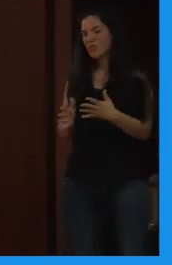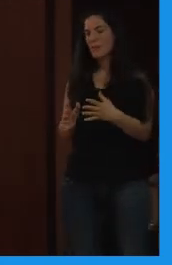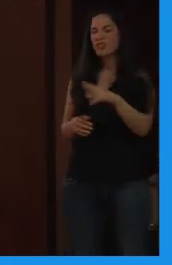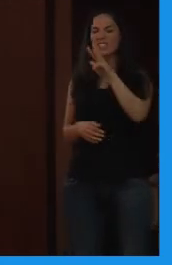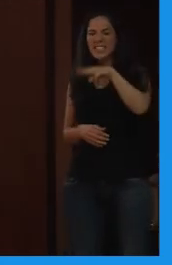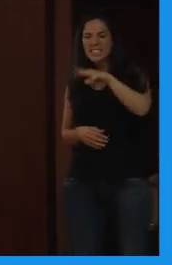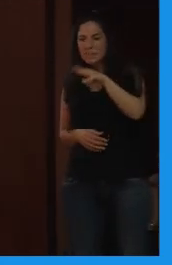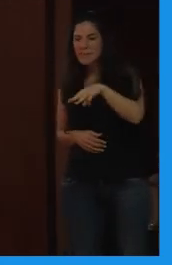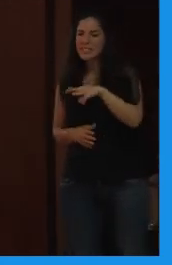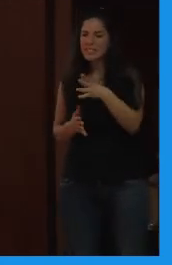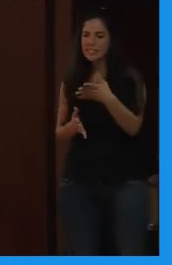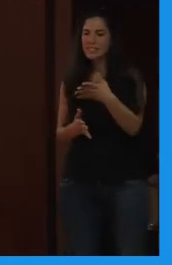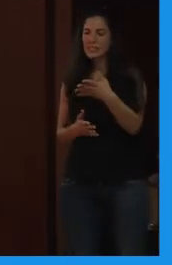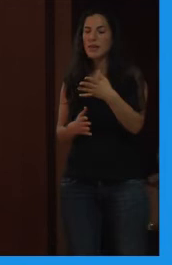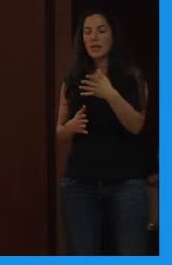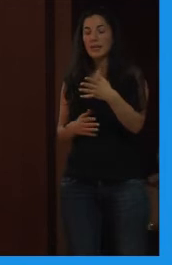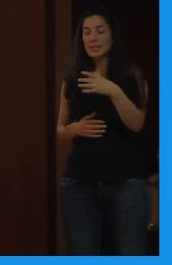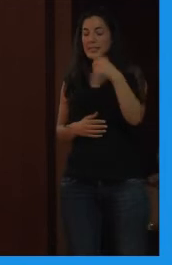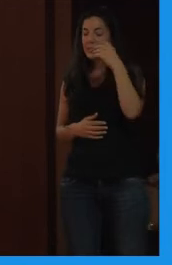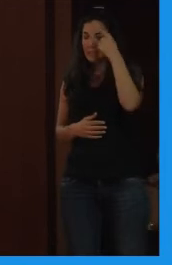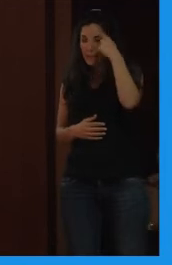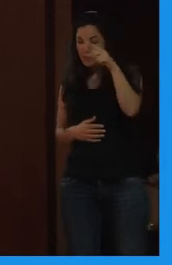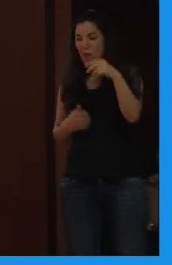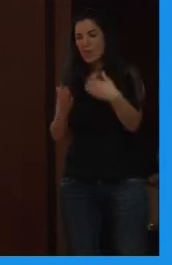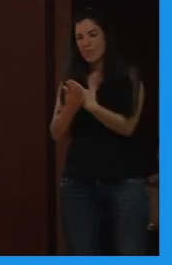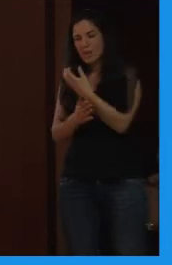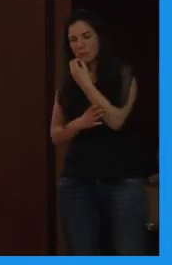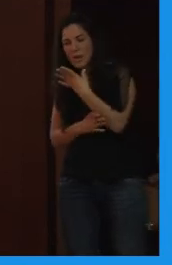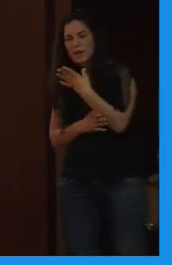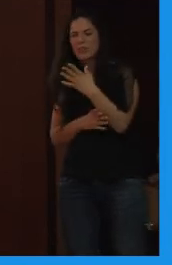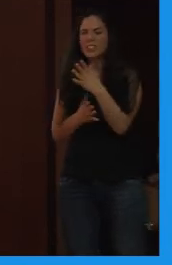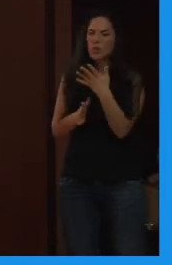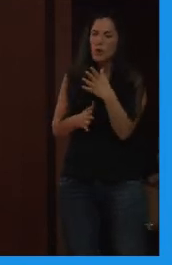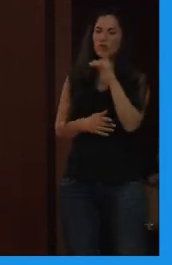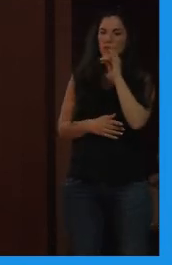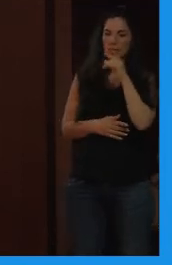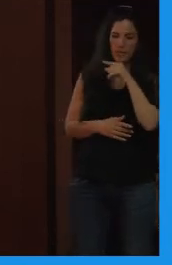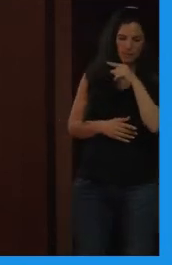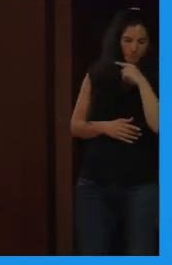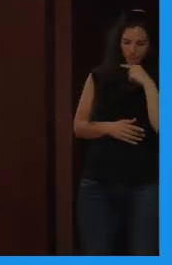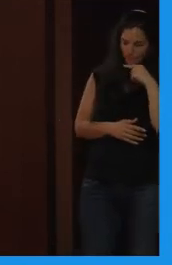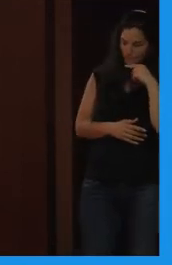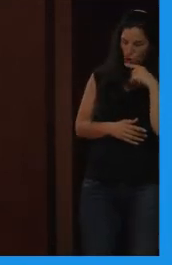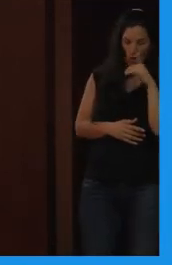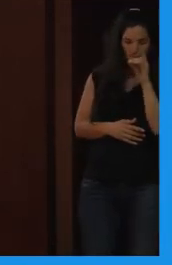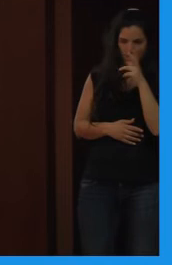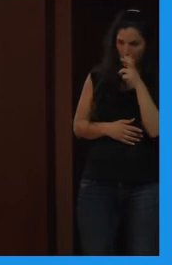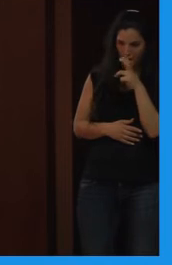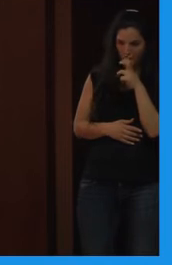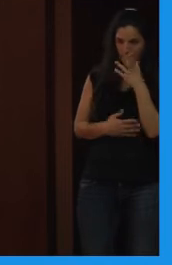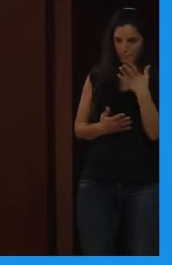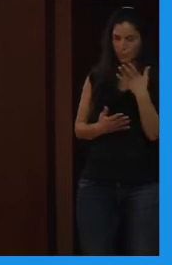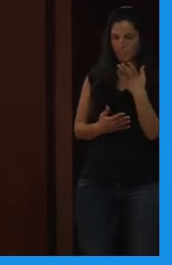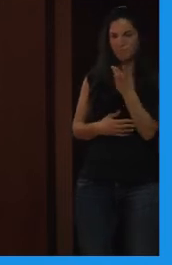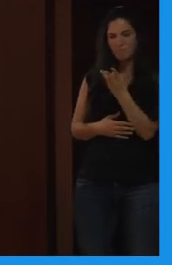ya se ha dicho que hay días buenos, regulares, malos y peores. Es decir, que generalmente hay un